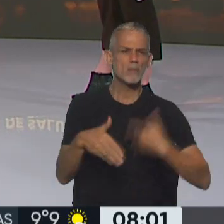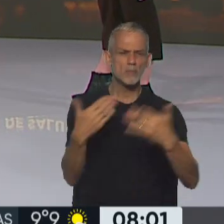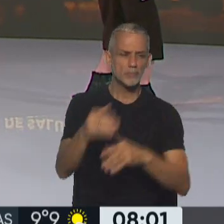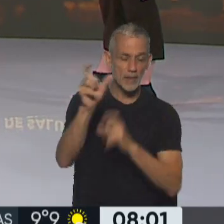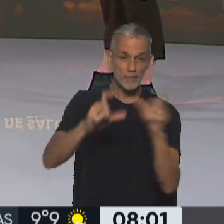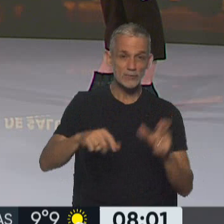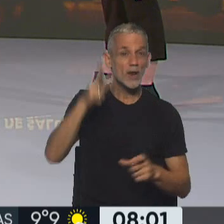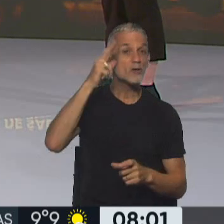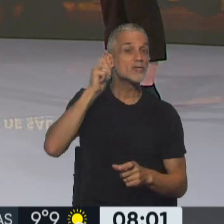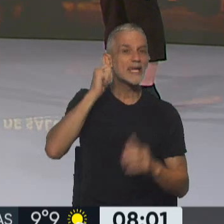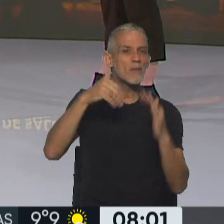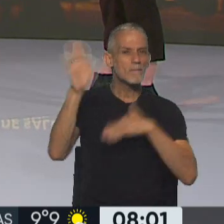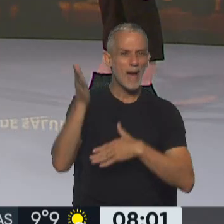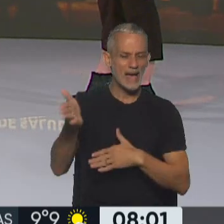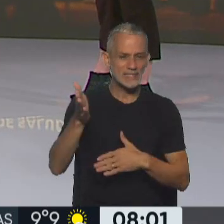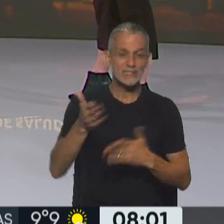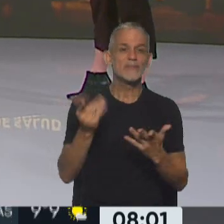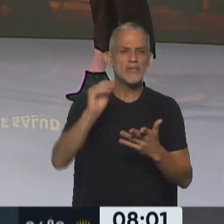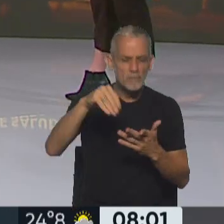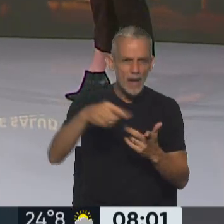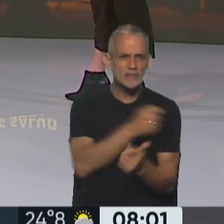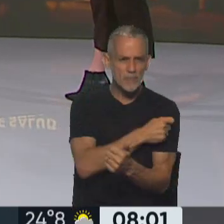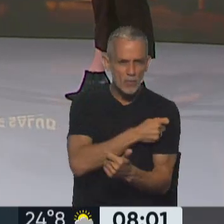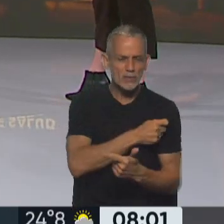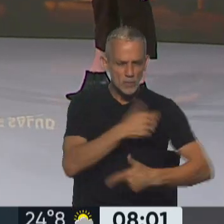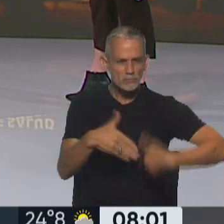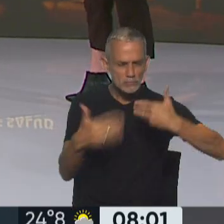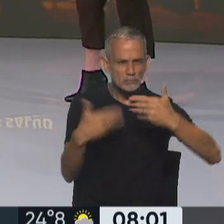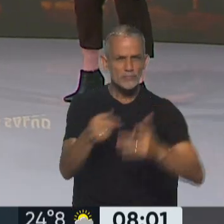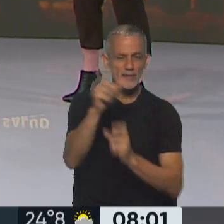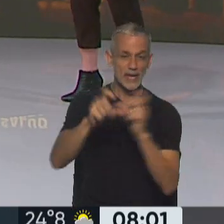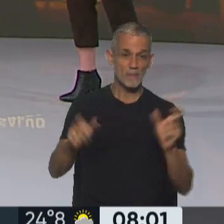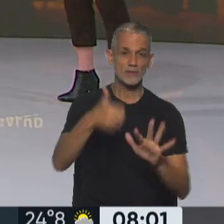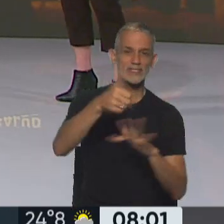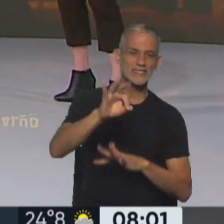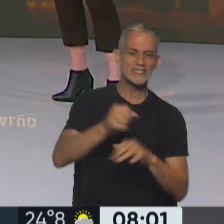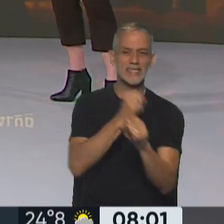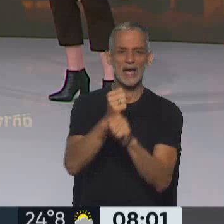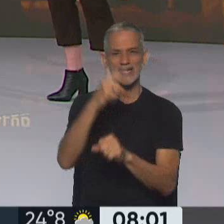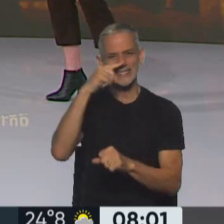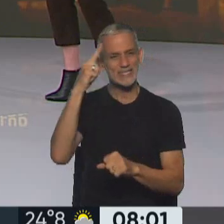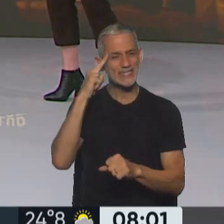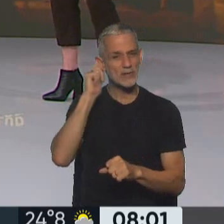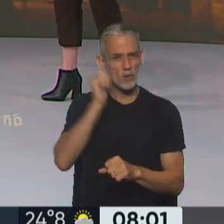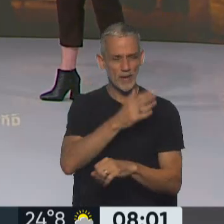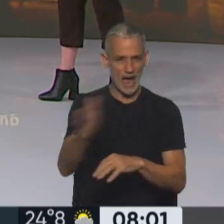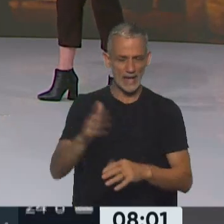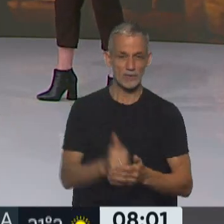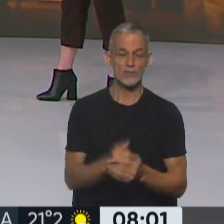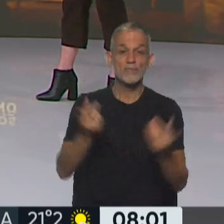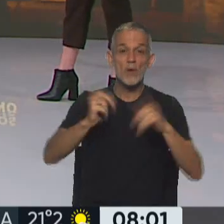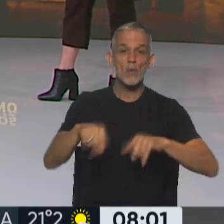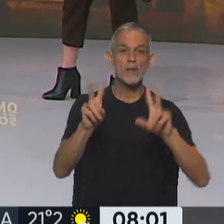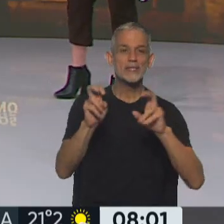las personas mayores de 80 años y seguir aumentando la tasa de vacunación de las personas de 60 a 79 años y volviendo las